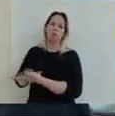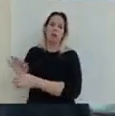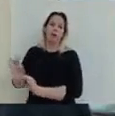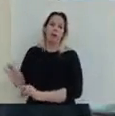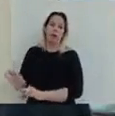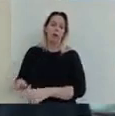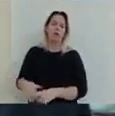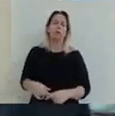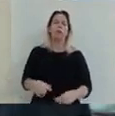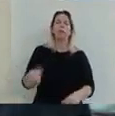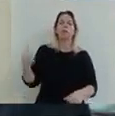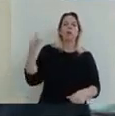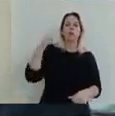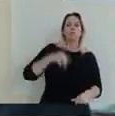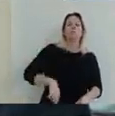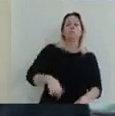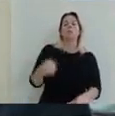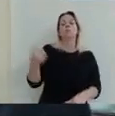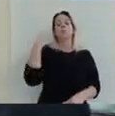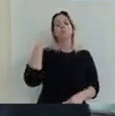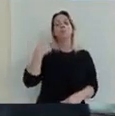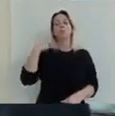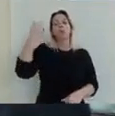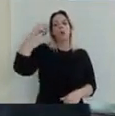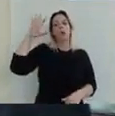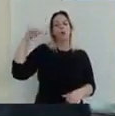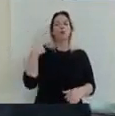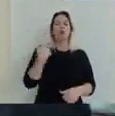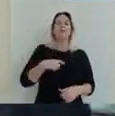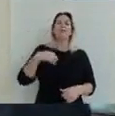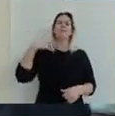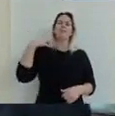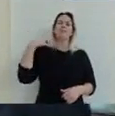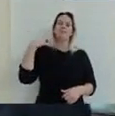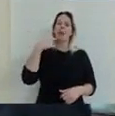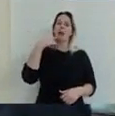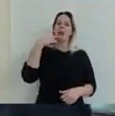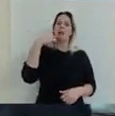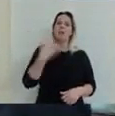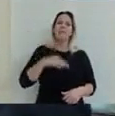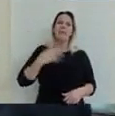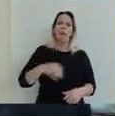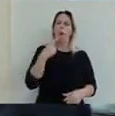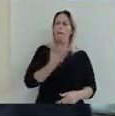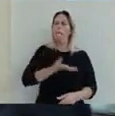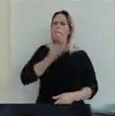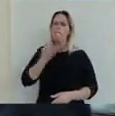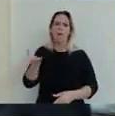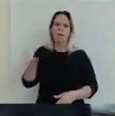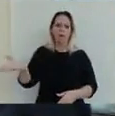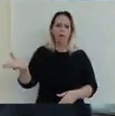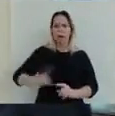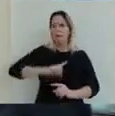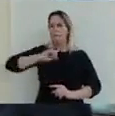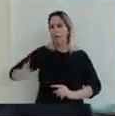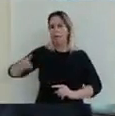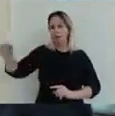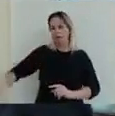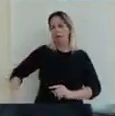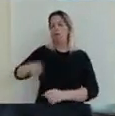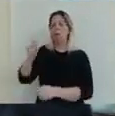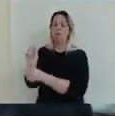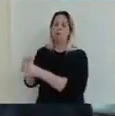exigir a la entidad prestadora del agua, porque creo que hoy las tarifas que se están pagando son